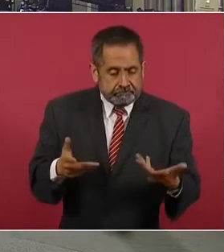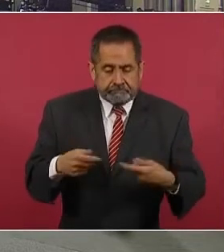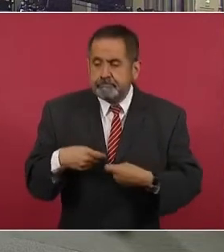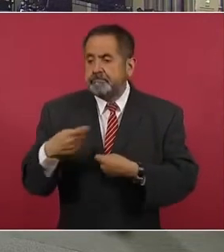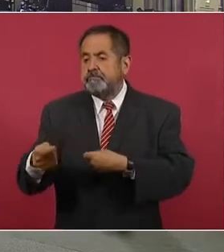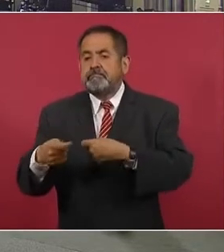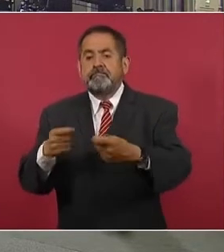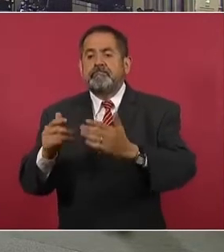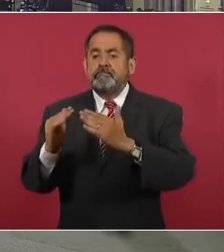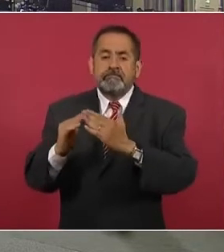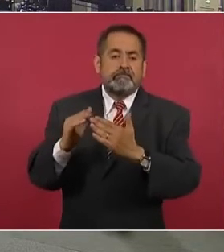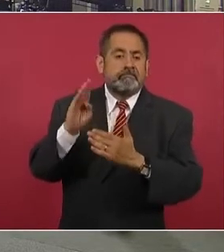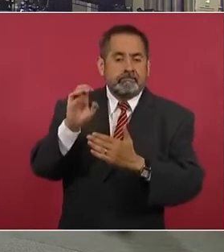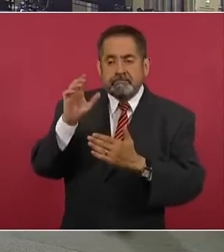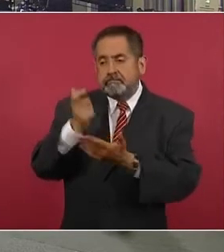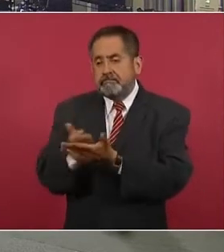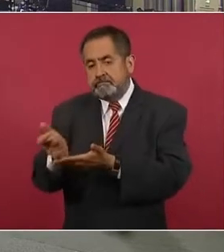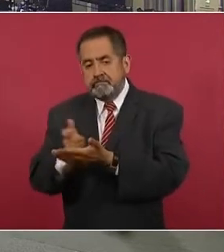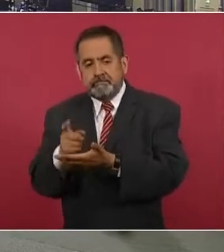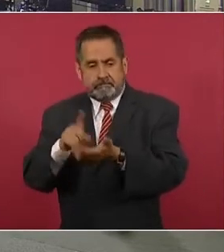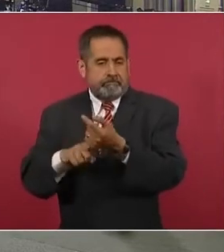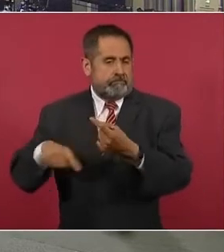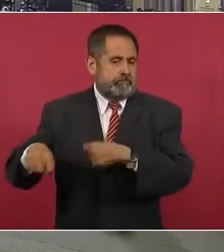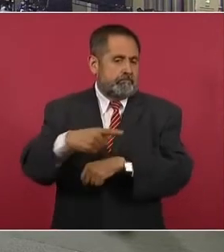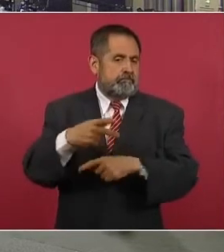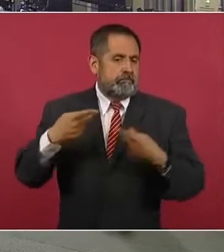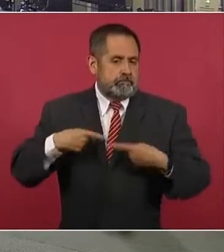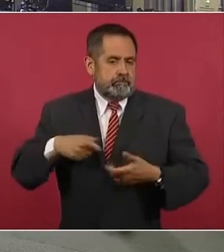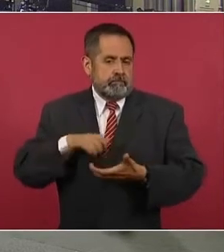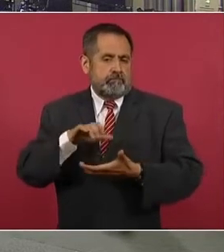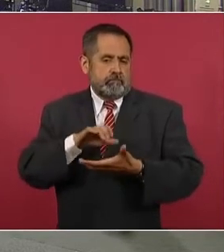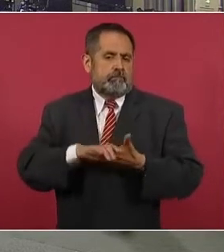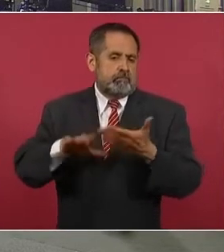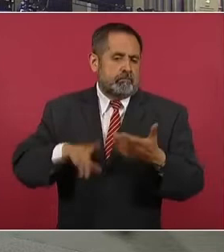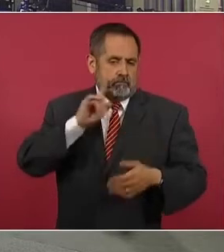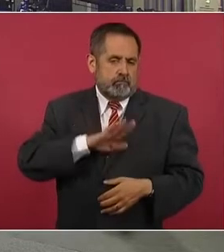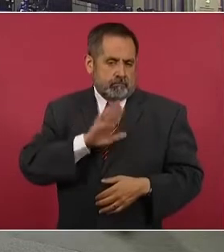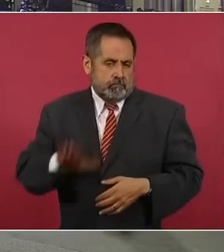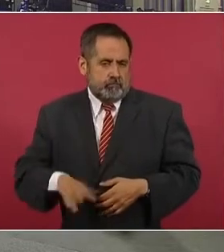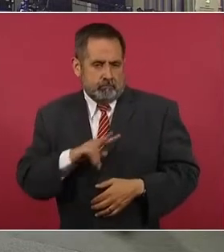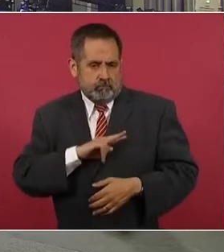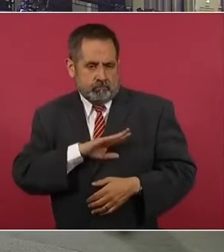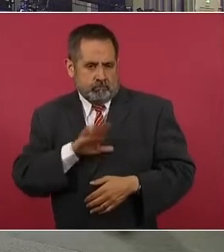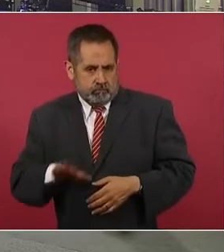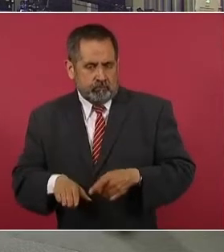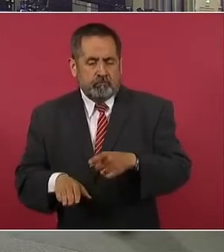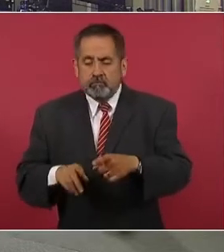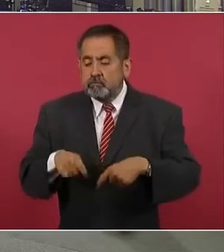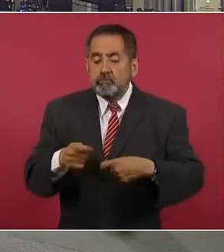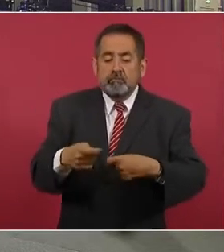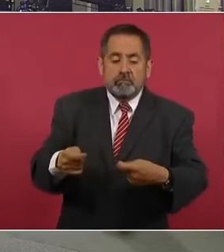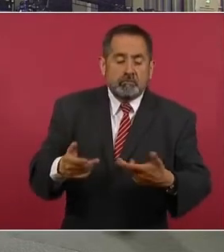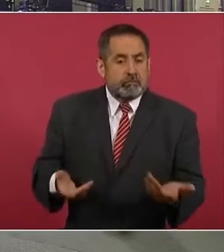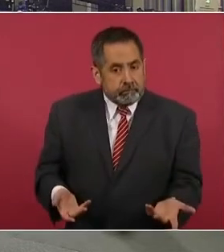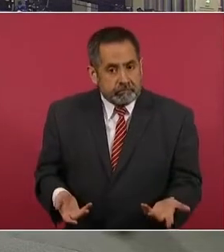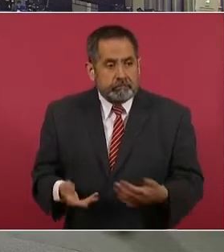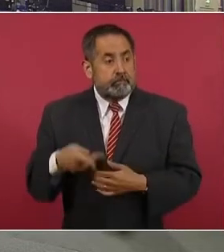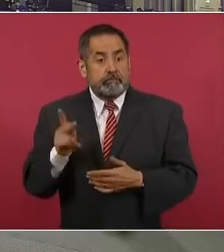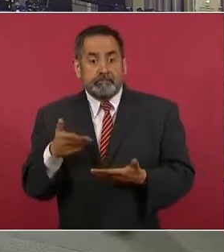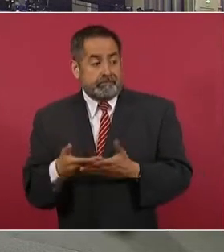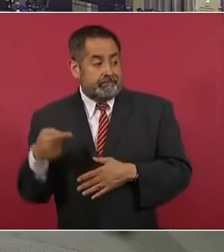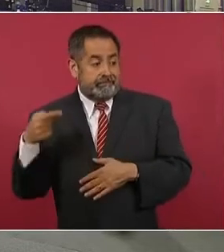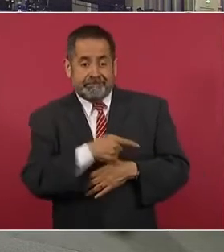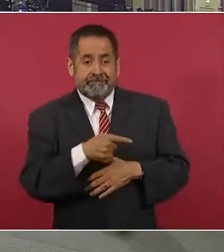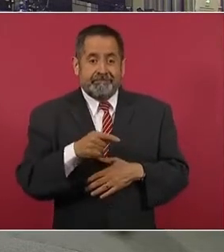becas, seguro e indemnizaciones a las viudas y familias de los mineros. Pero ahora funcionarios de